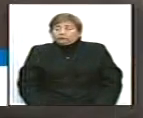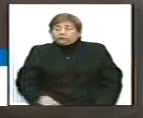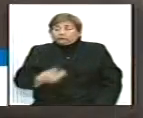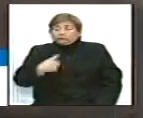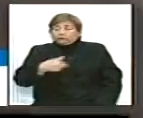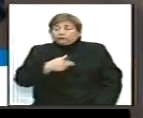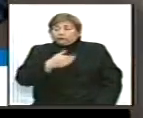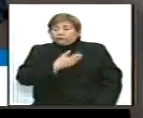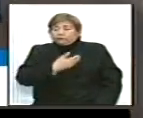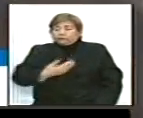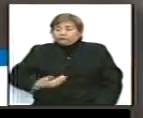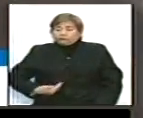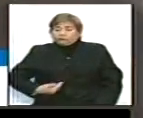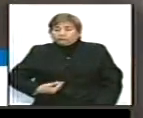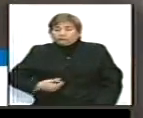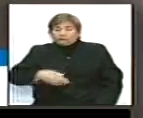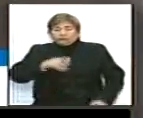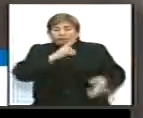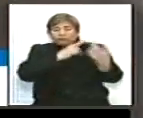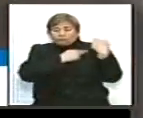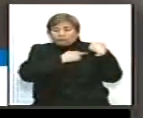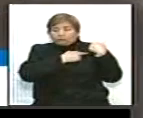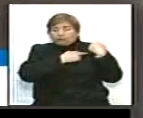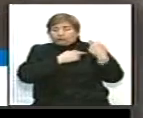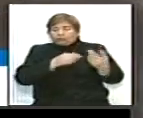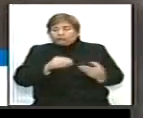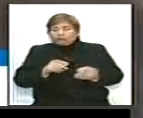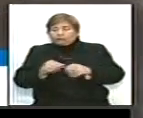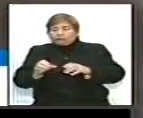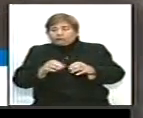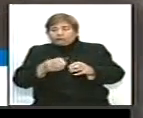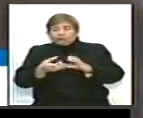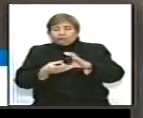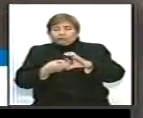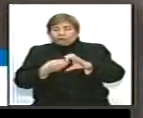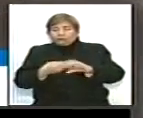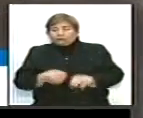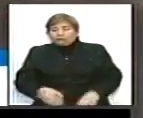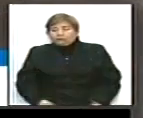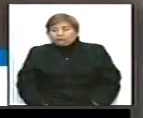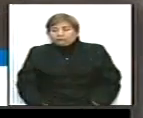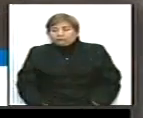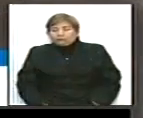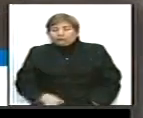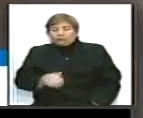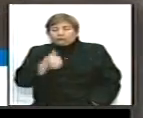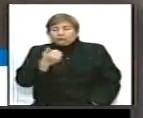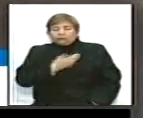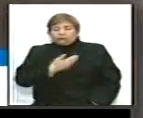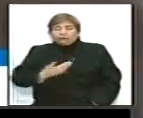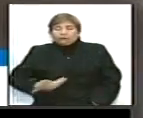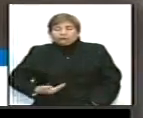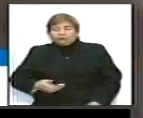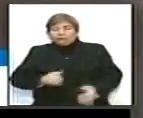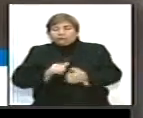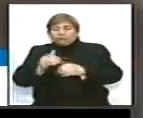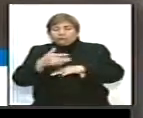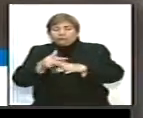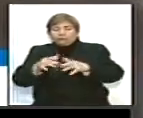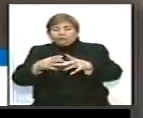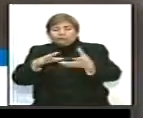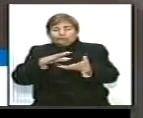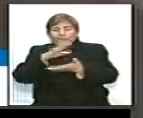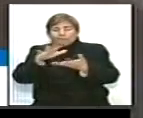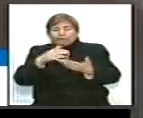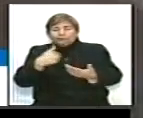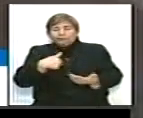nuestro gobierno, presidente, es responsable con la actividad minera. Otros gobiernos que dejaron pasivos ambientales